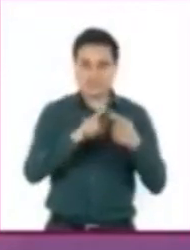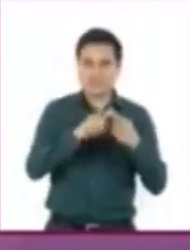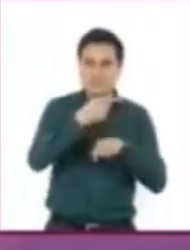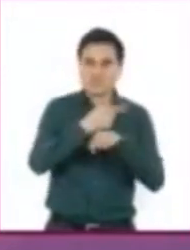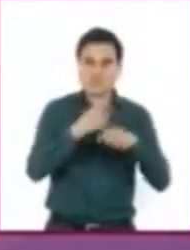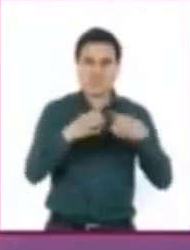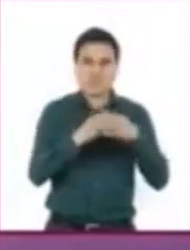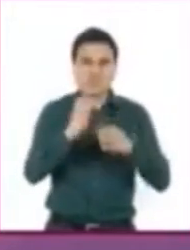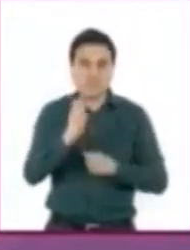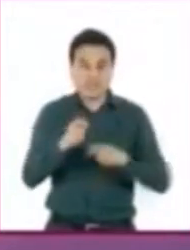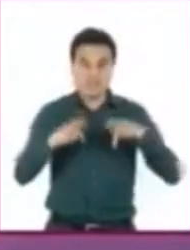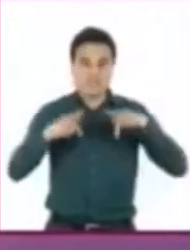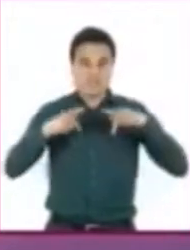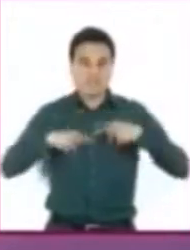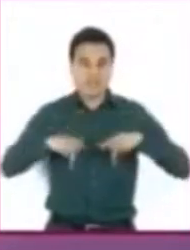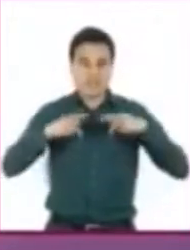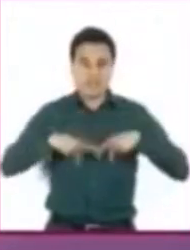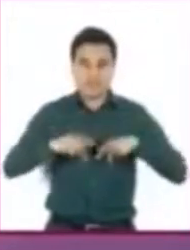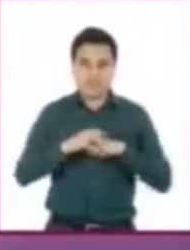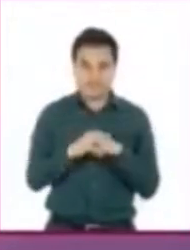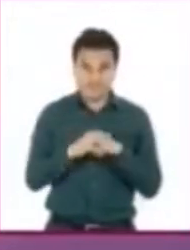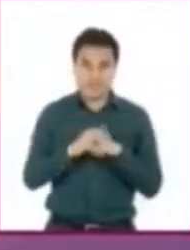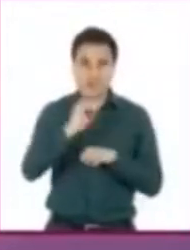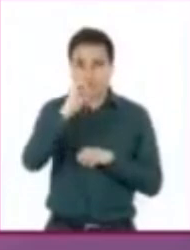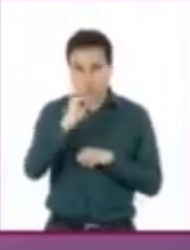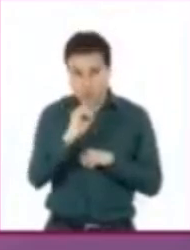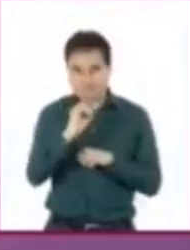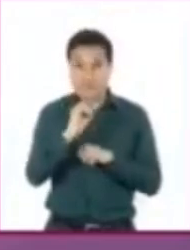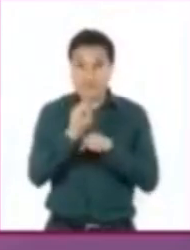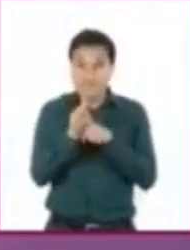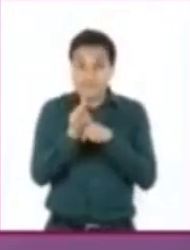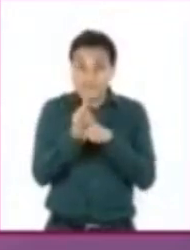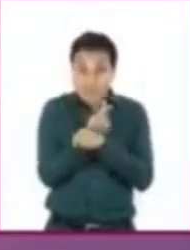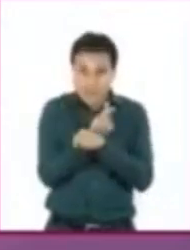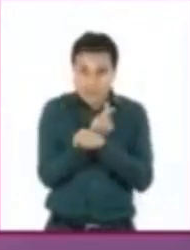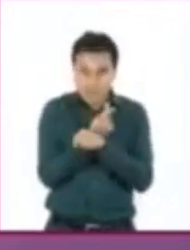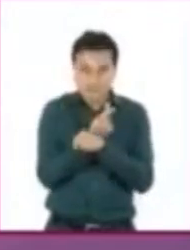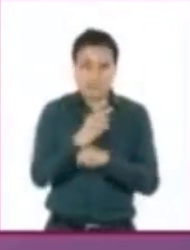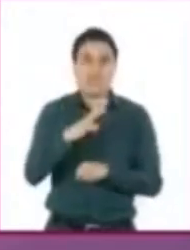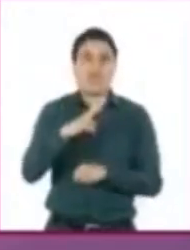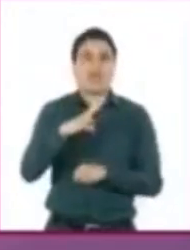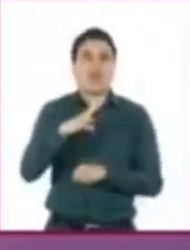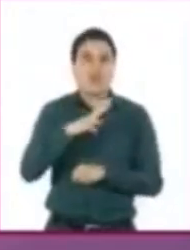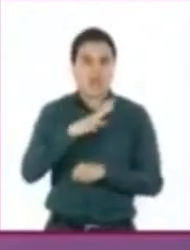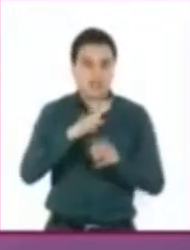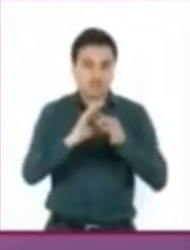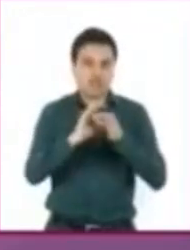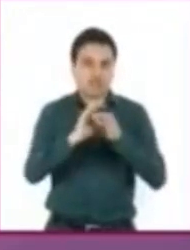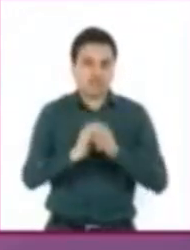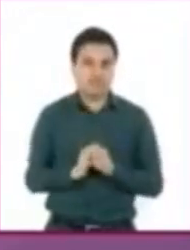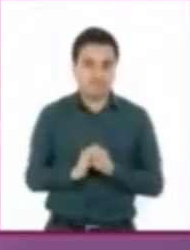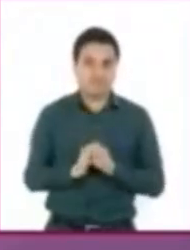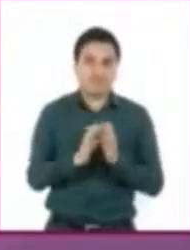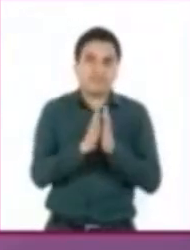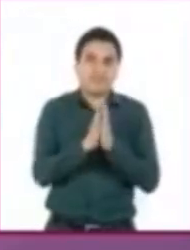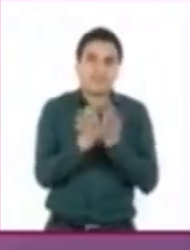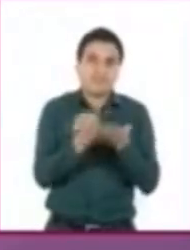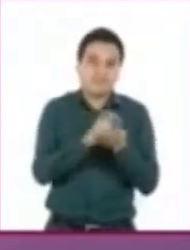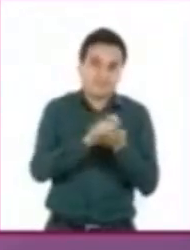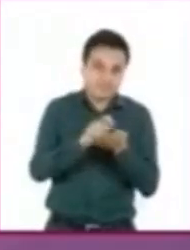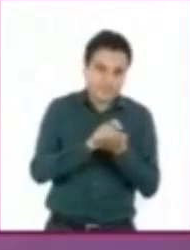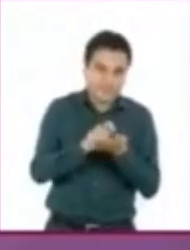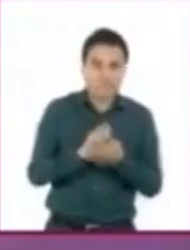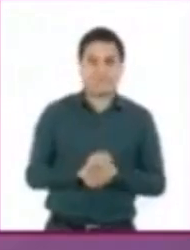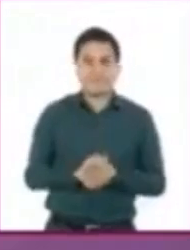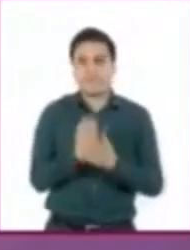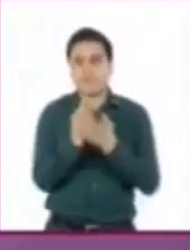con el personaje, hecho o proceso histórico de estudio, y pueden ser escritas, gráficas, orales